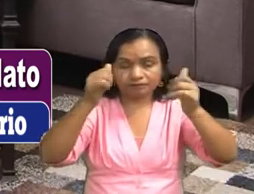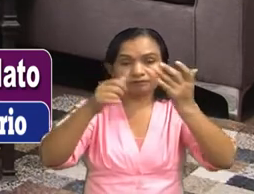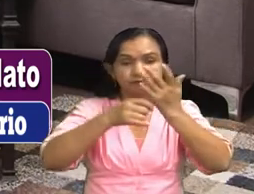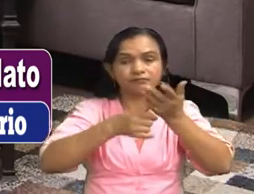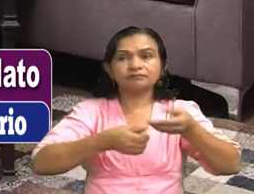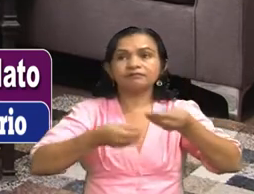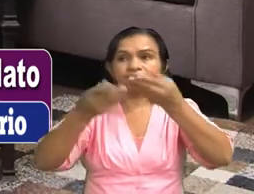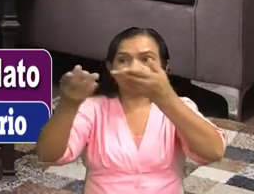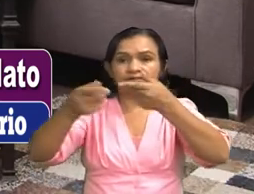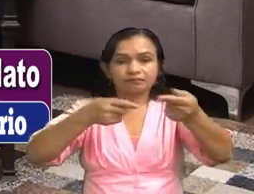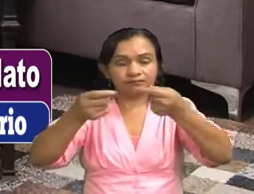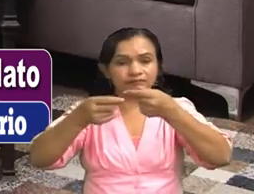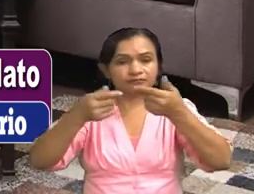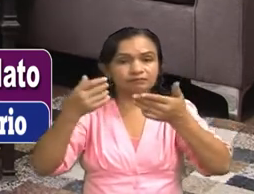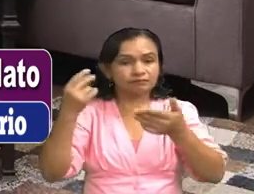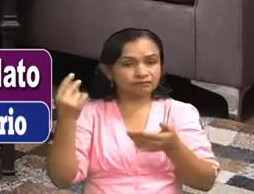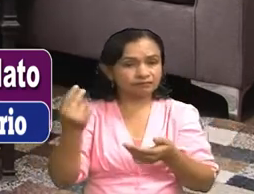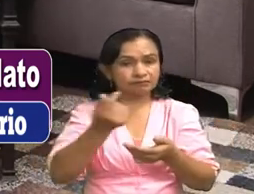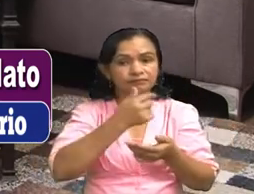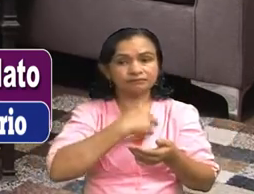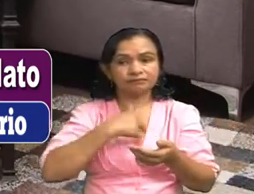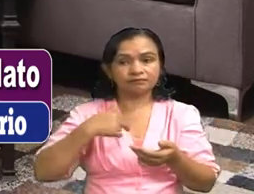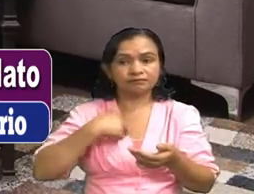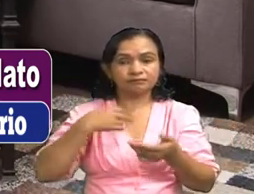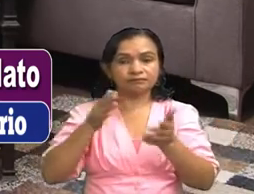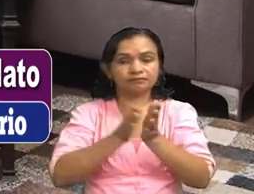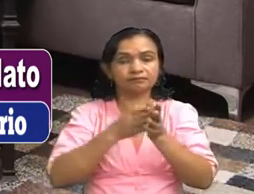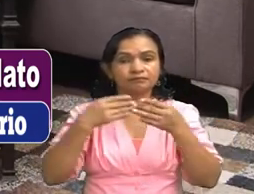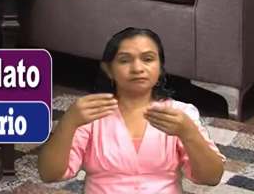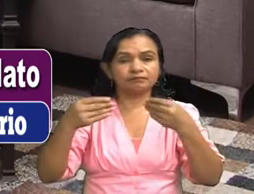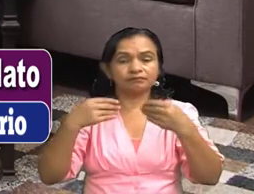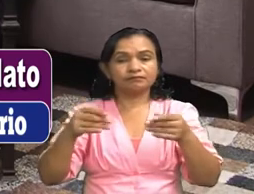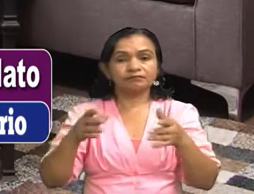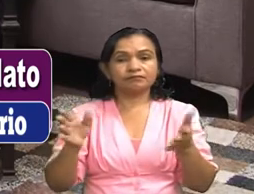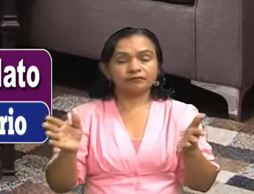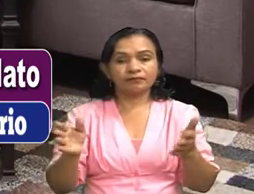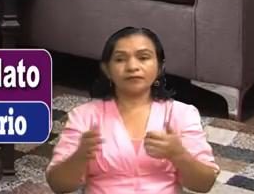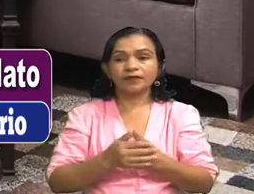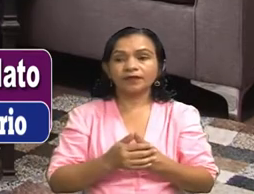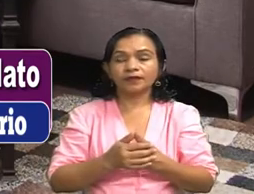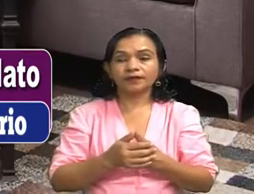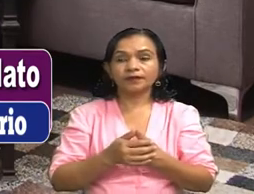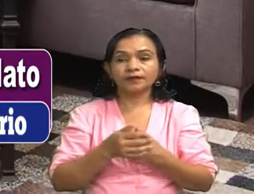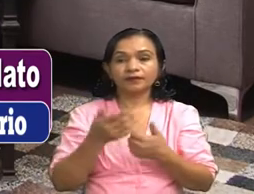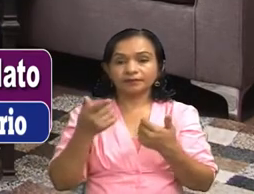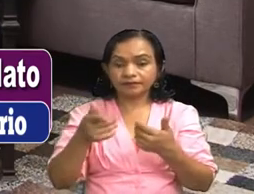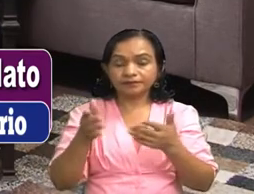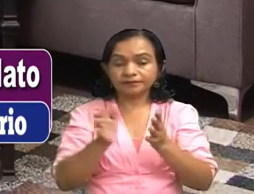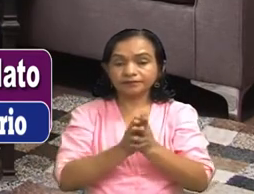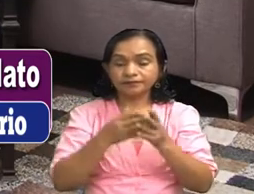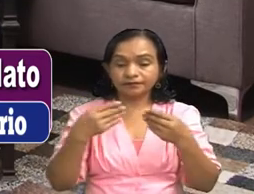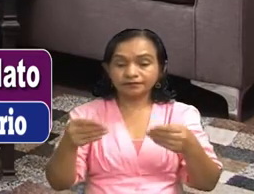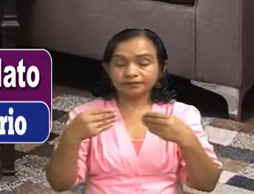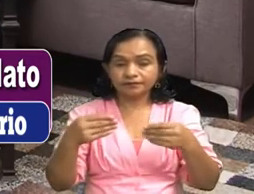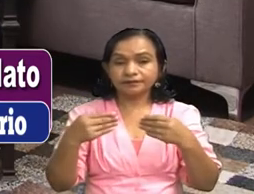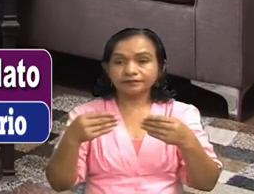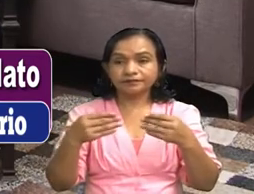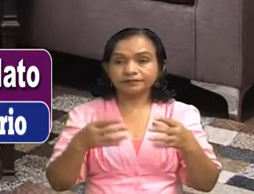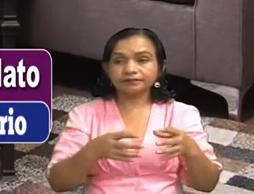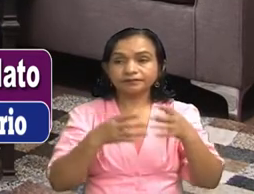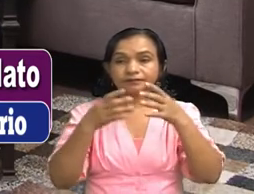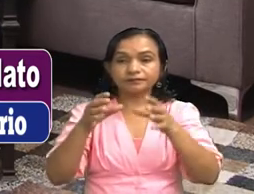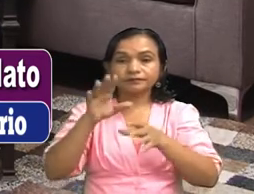que de quieran. Rápido. Así de rápido es ese documento. Claro, esa es la llave, entiendo el punto. Pero esa llave, para ir,